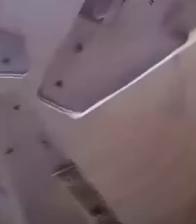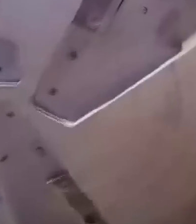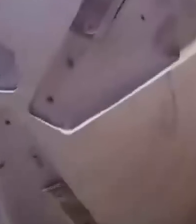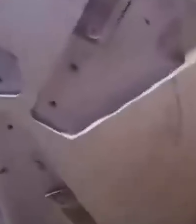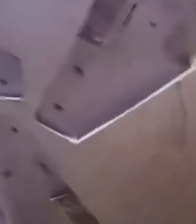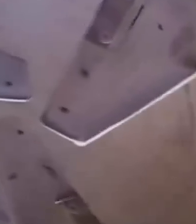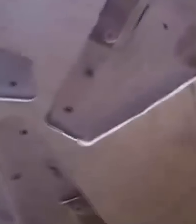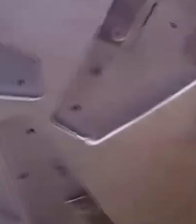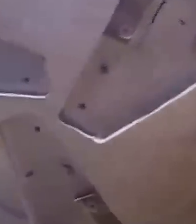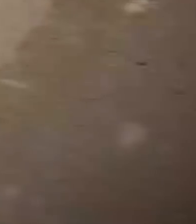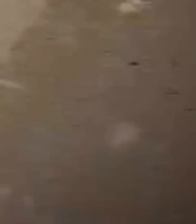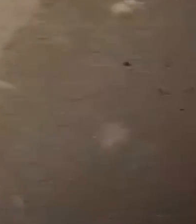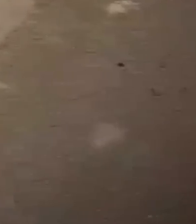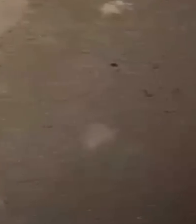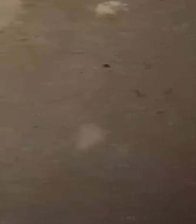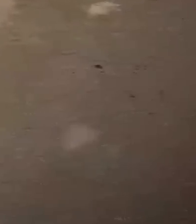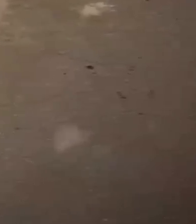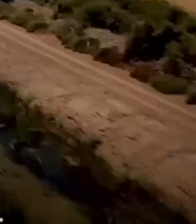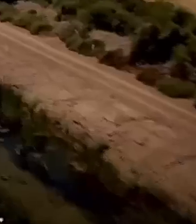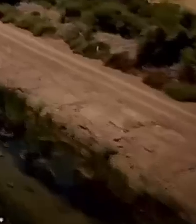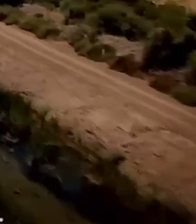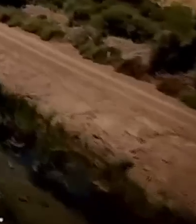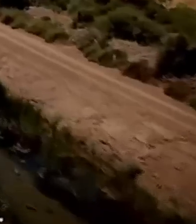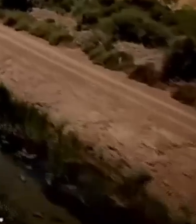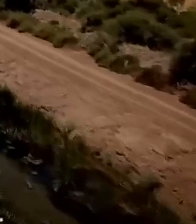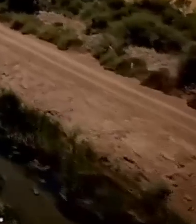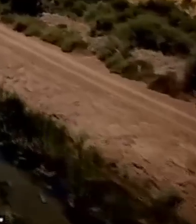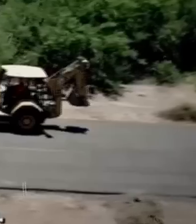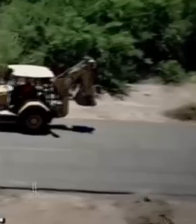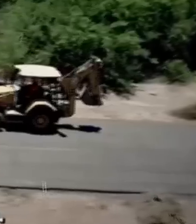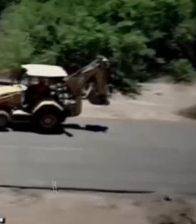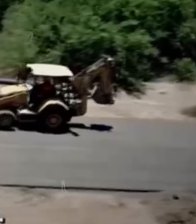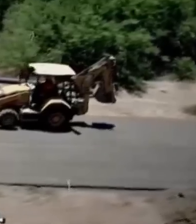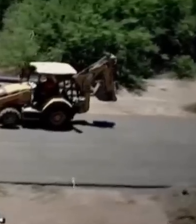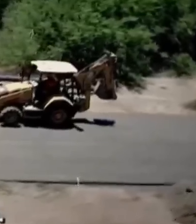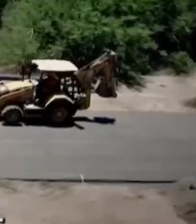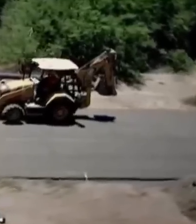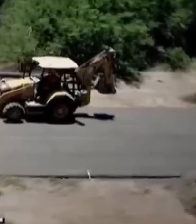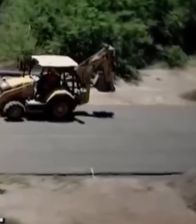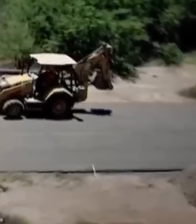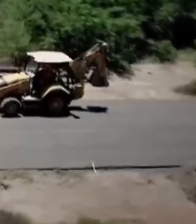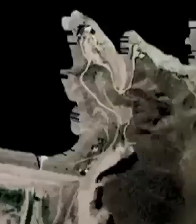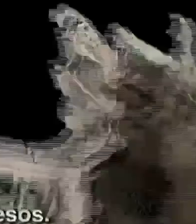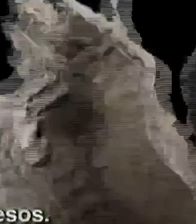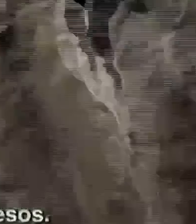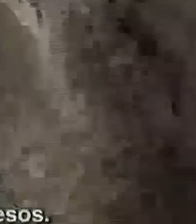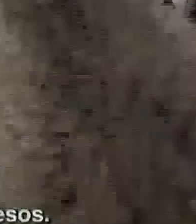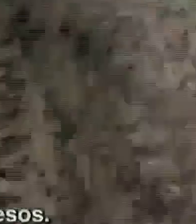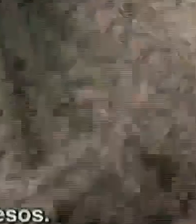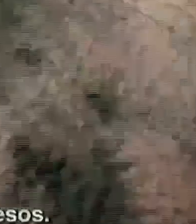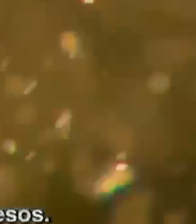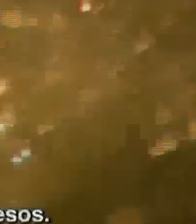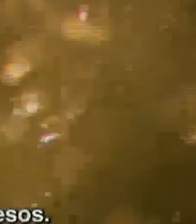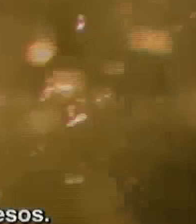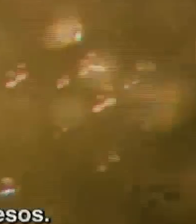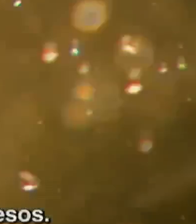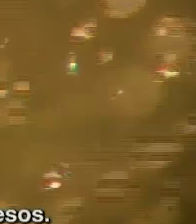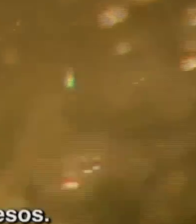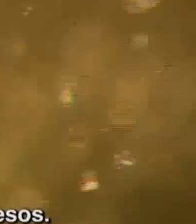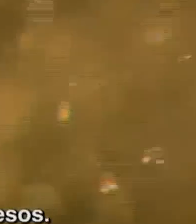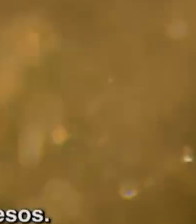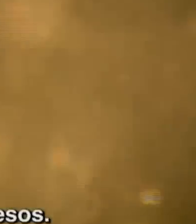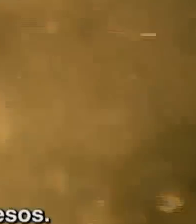5 inició en febrero de 2023, con una inversión de 108 millones de pesos. En el tramo 6 se